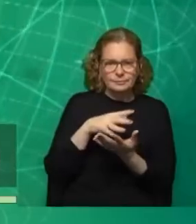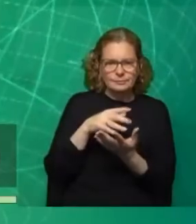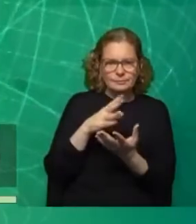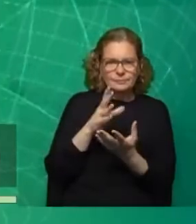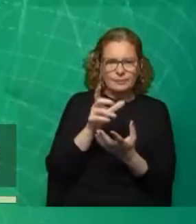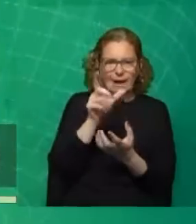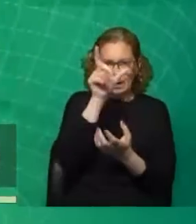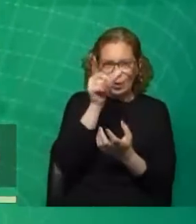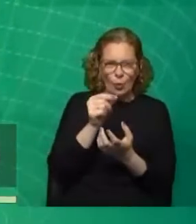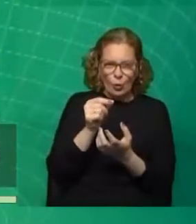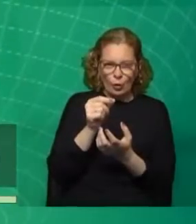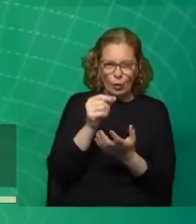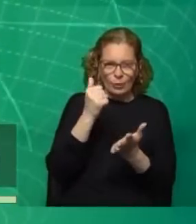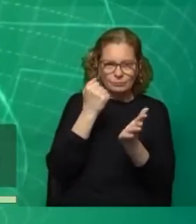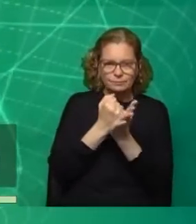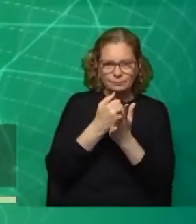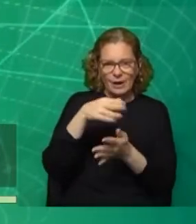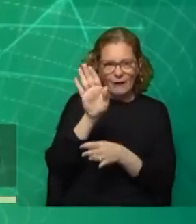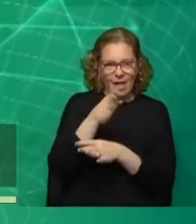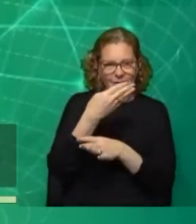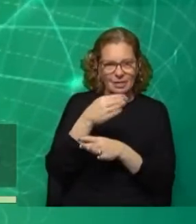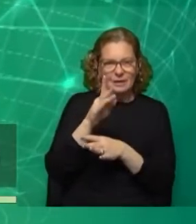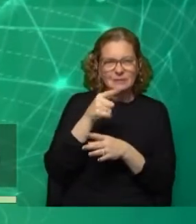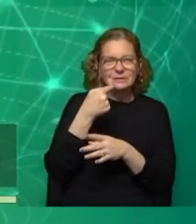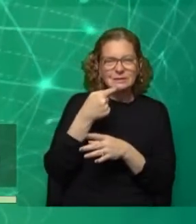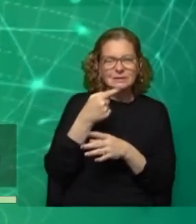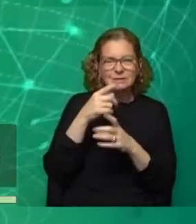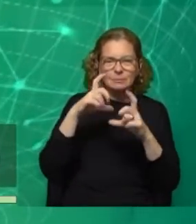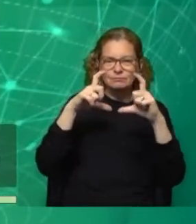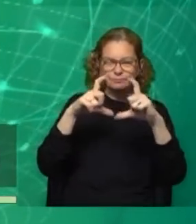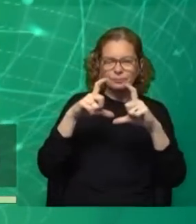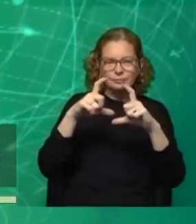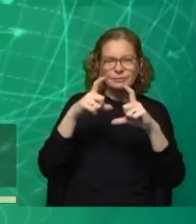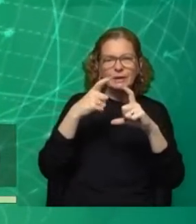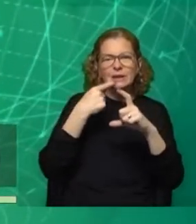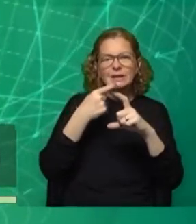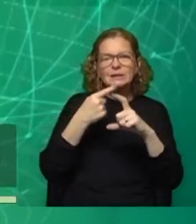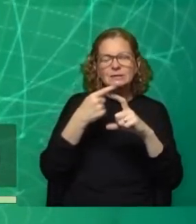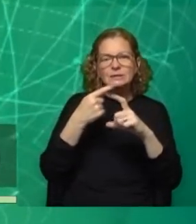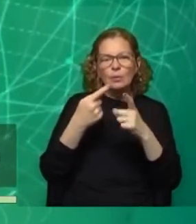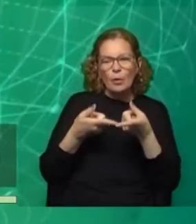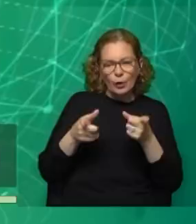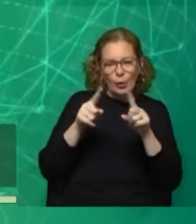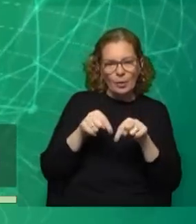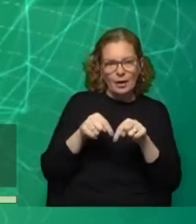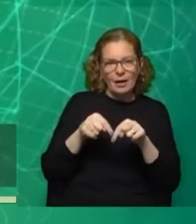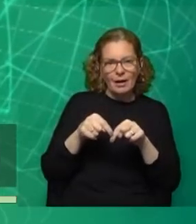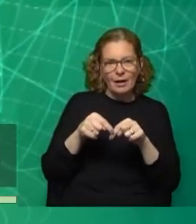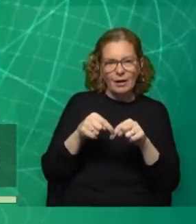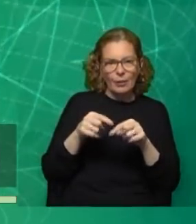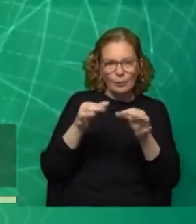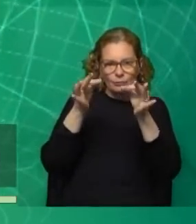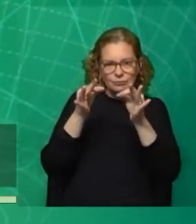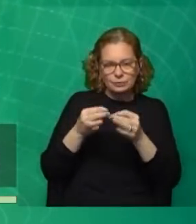escudo Y de alguna manera estamos apostando a recuperar una estructura